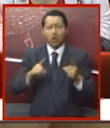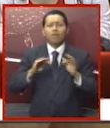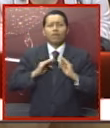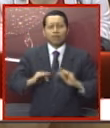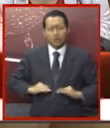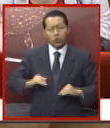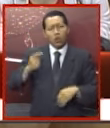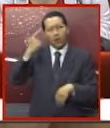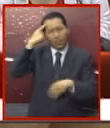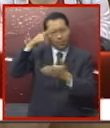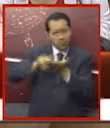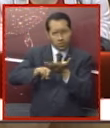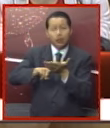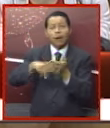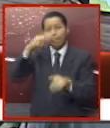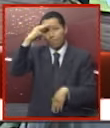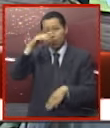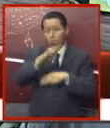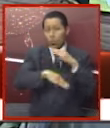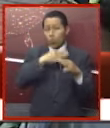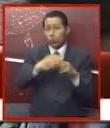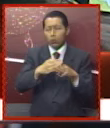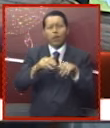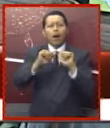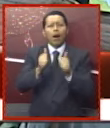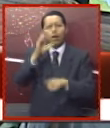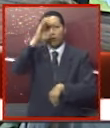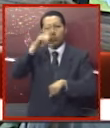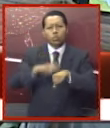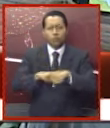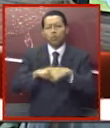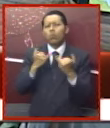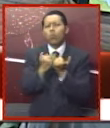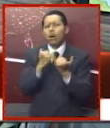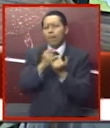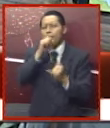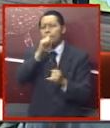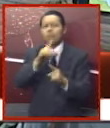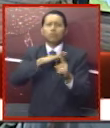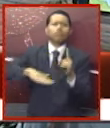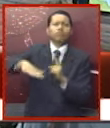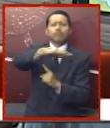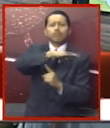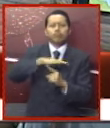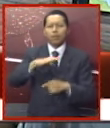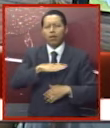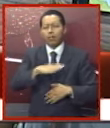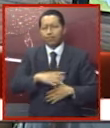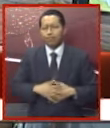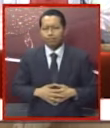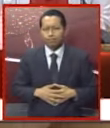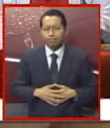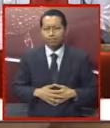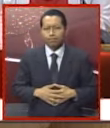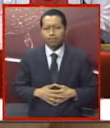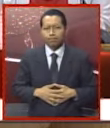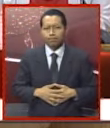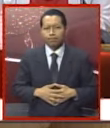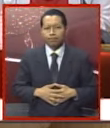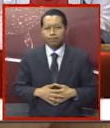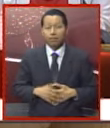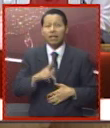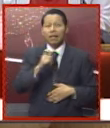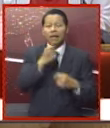emocional, México y el mundo, arte y cultura y finalmente también los temas de medio ambiente. Que hay 4 elementos que